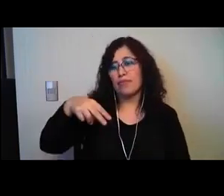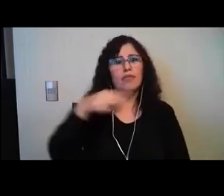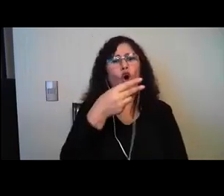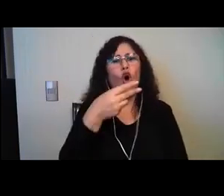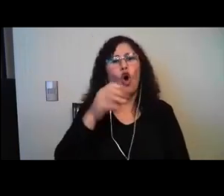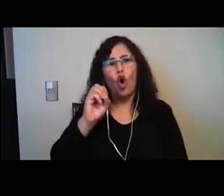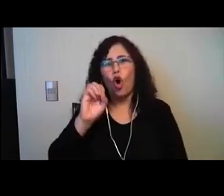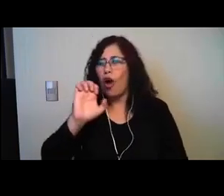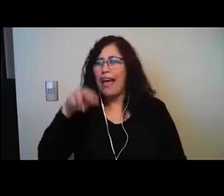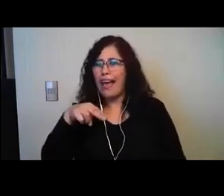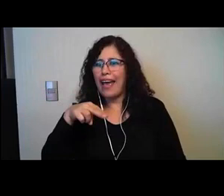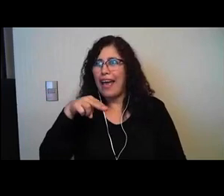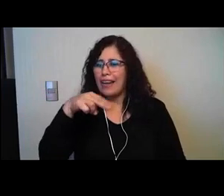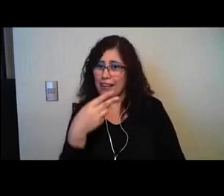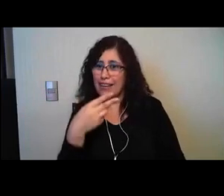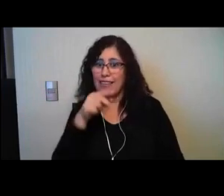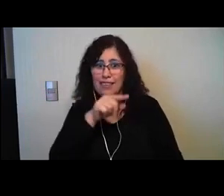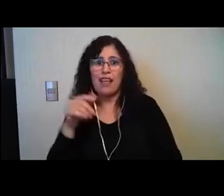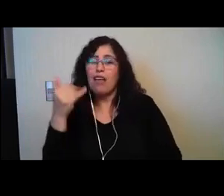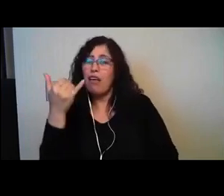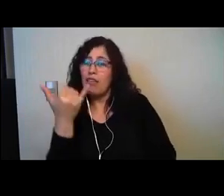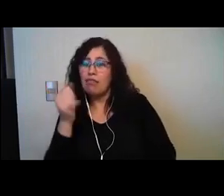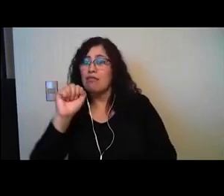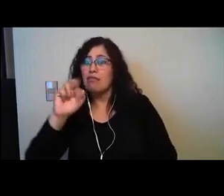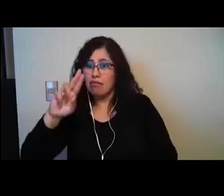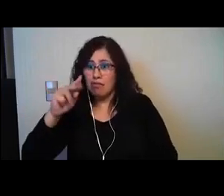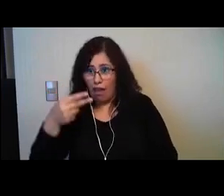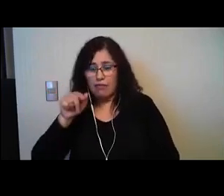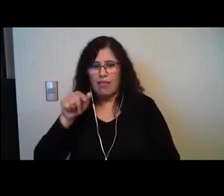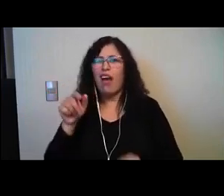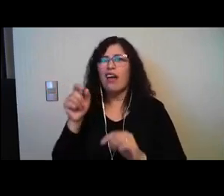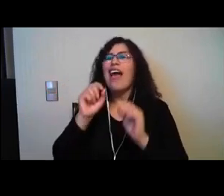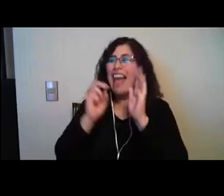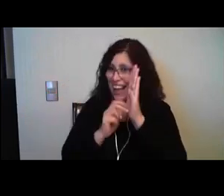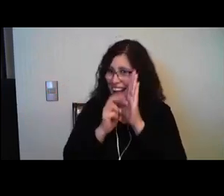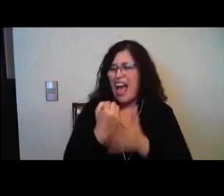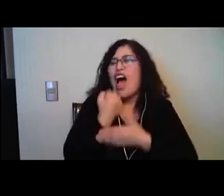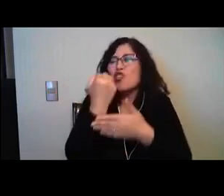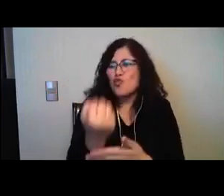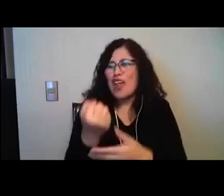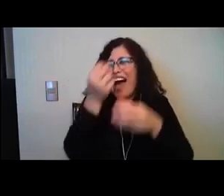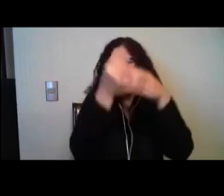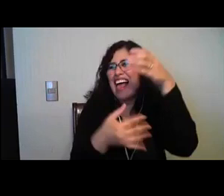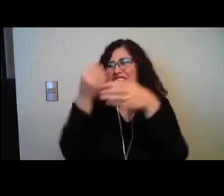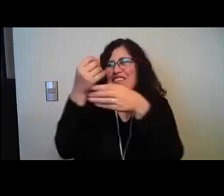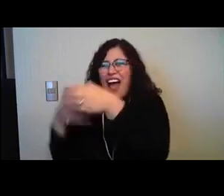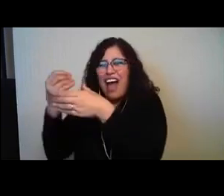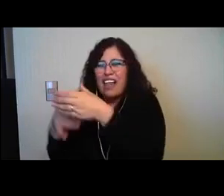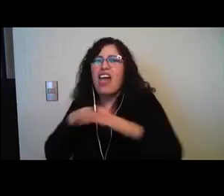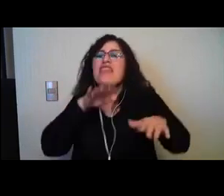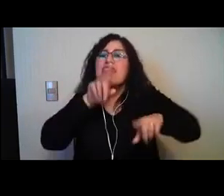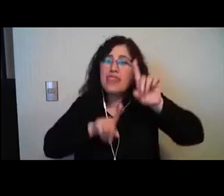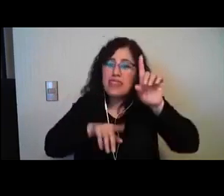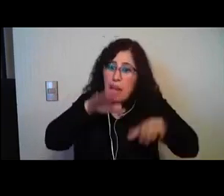utilizada para clasificar a las personas con enfermedad de Parkinson, ¿ya? Entonces, las personas se dice que están en